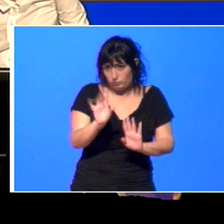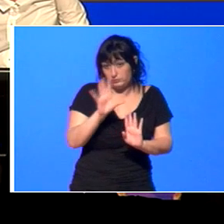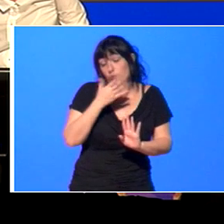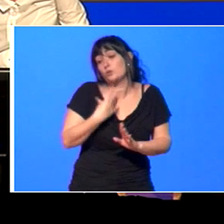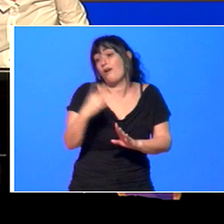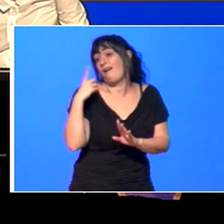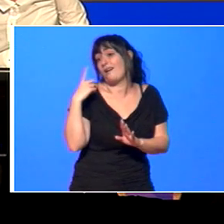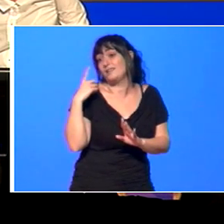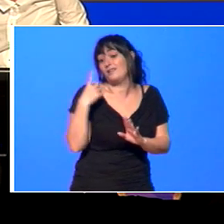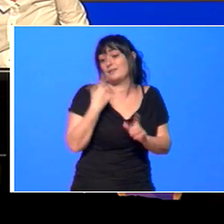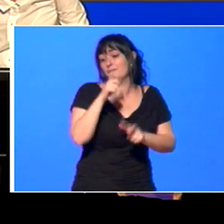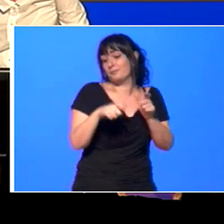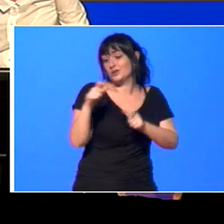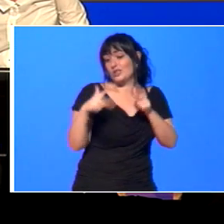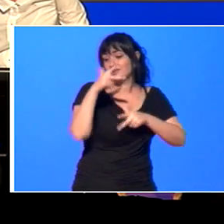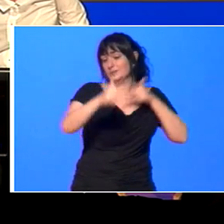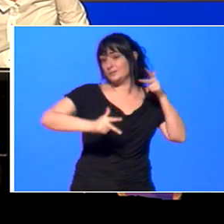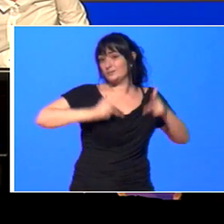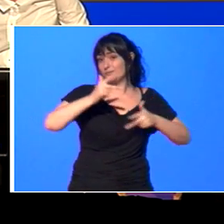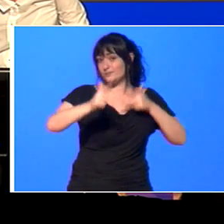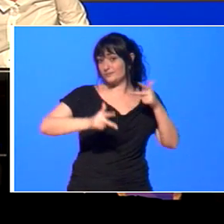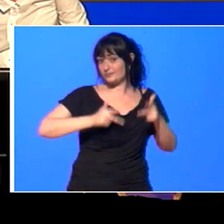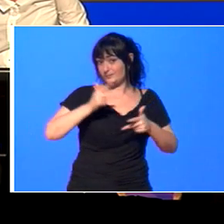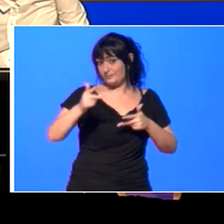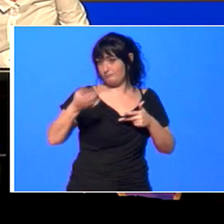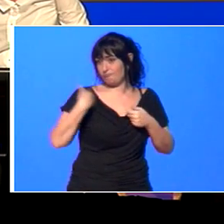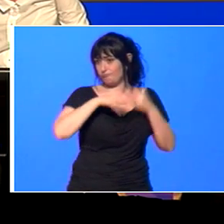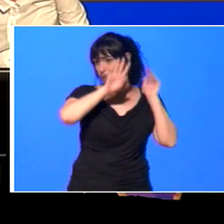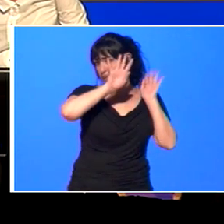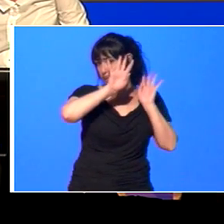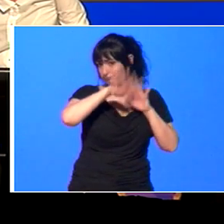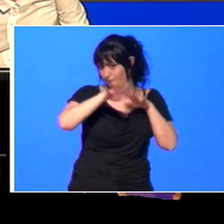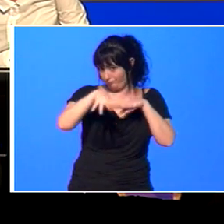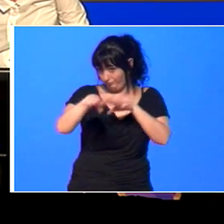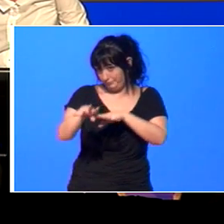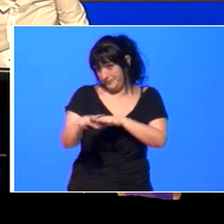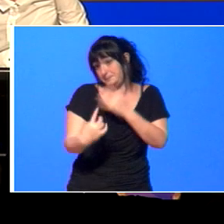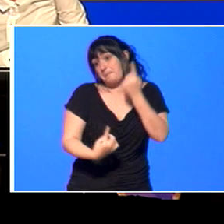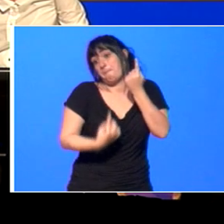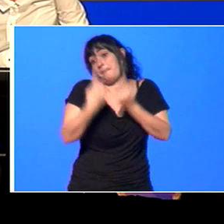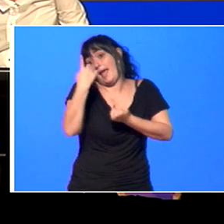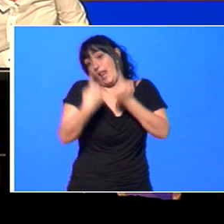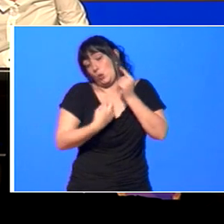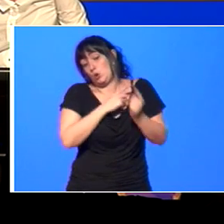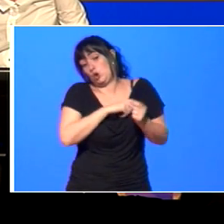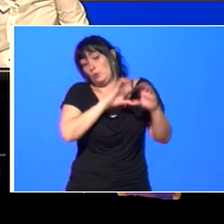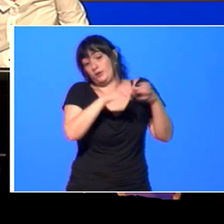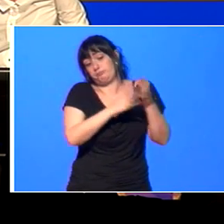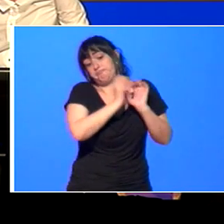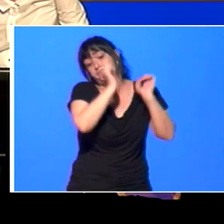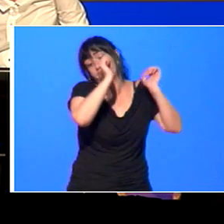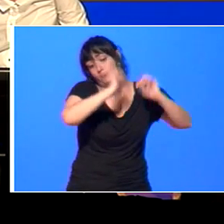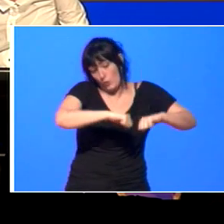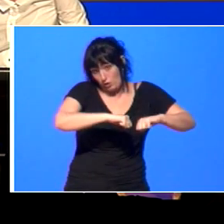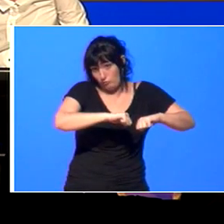la ciudadanía vasca puso de manifiesto y se manifestó, cada uno de acuerdo con sus convicciones, precisamente sobre